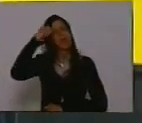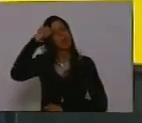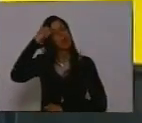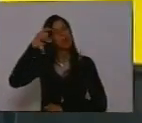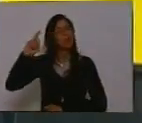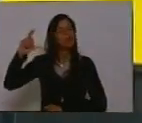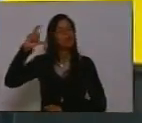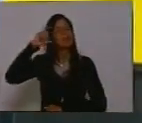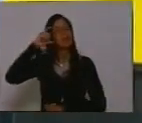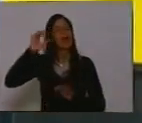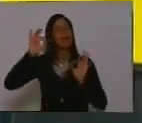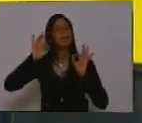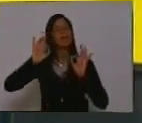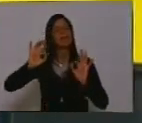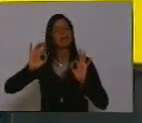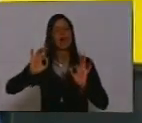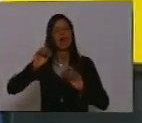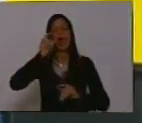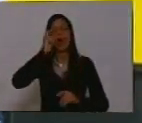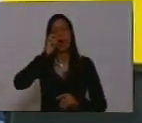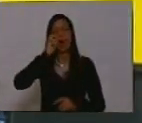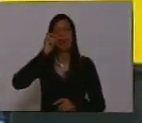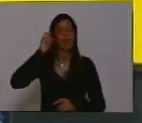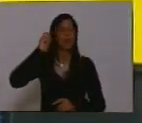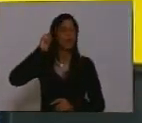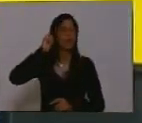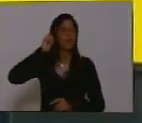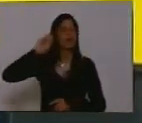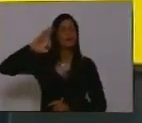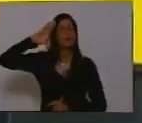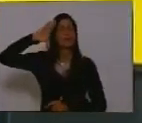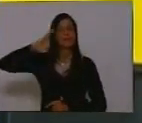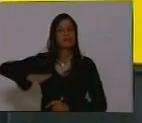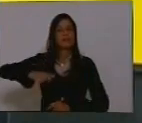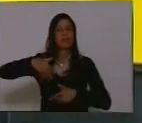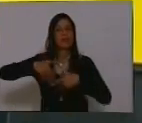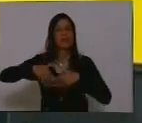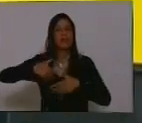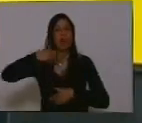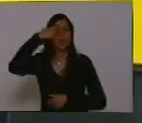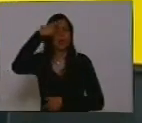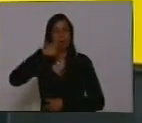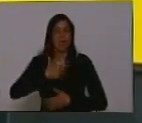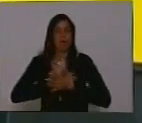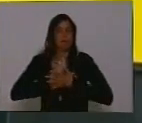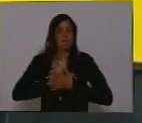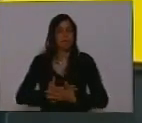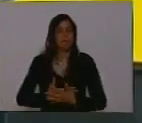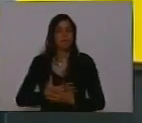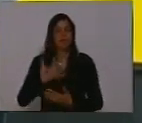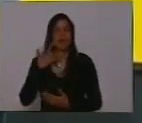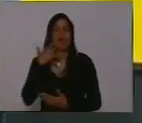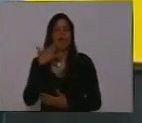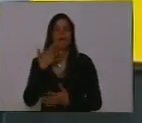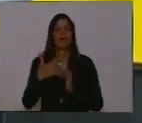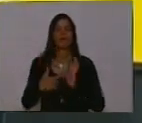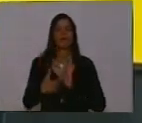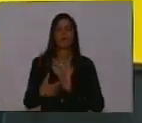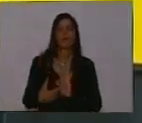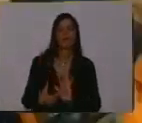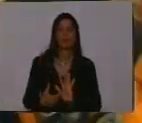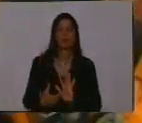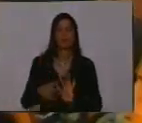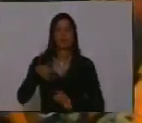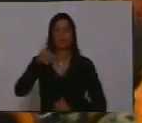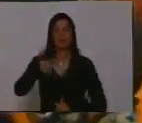día a esos grandes hombres y mujeres que empeñan su vida dando ejemplo a la sociedad venezolana, pero